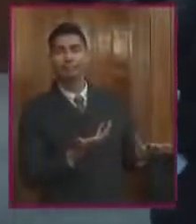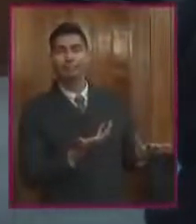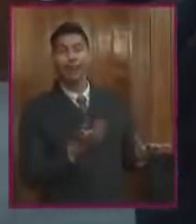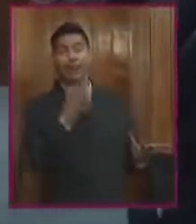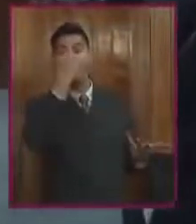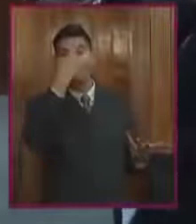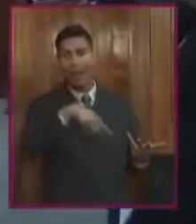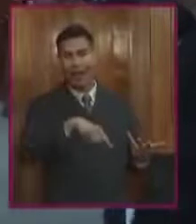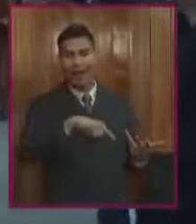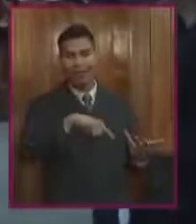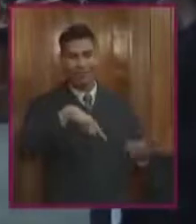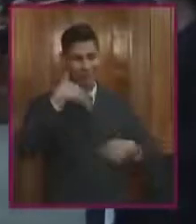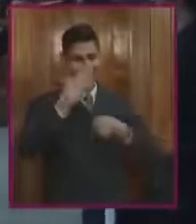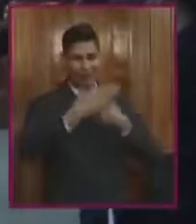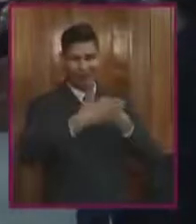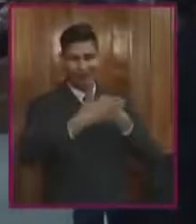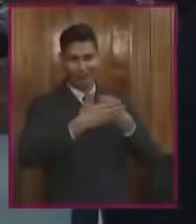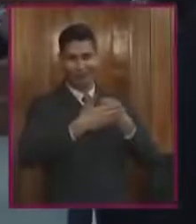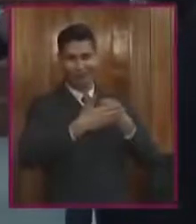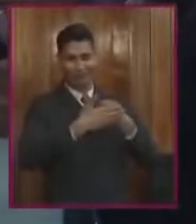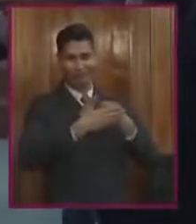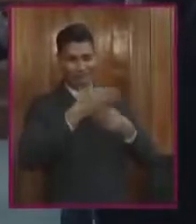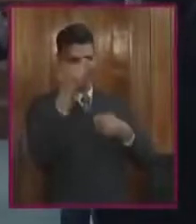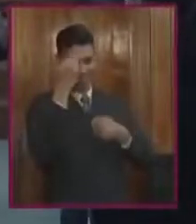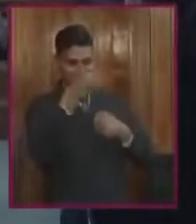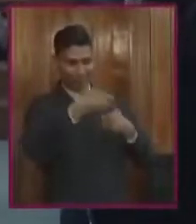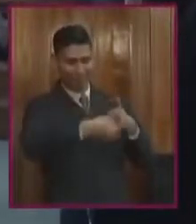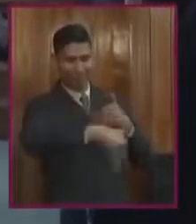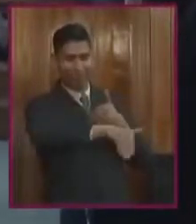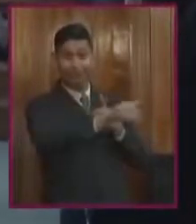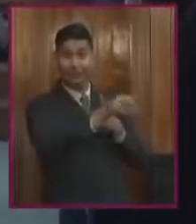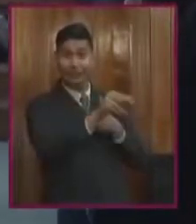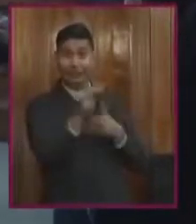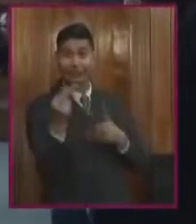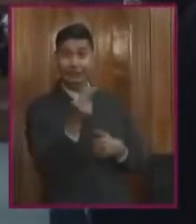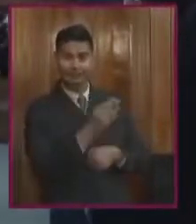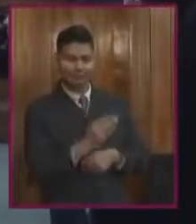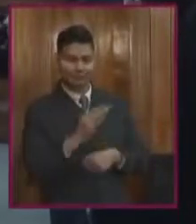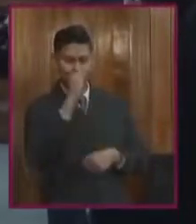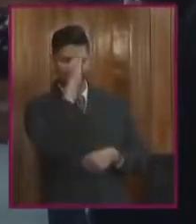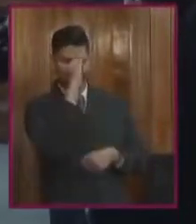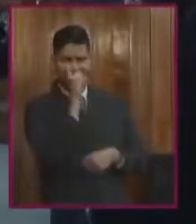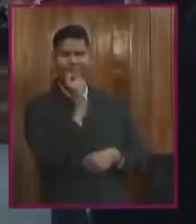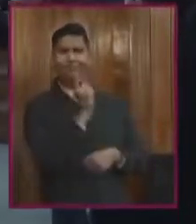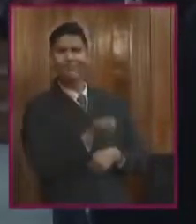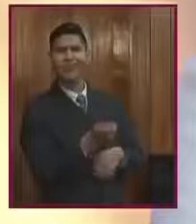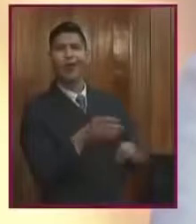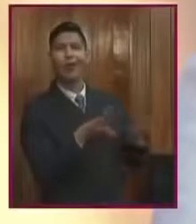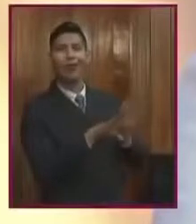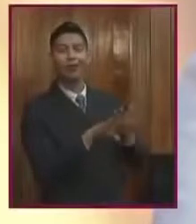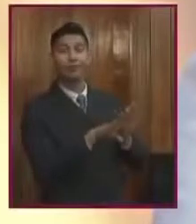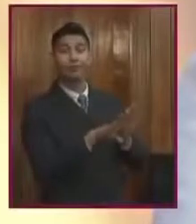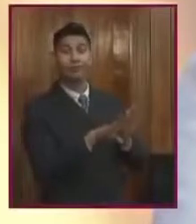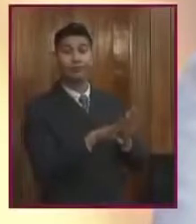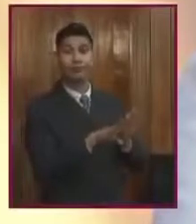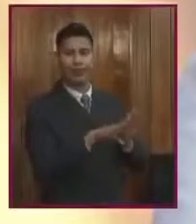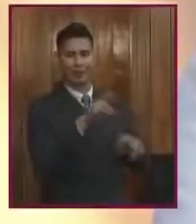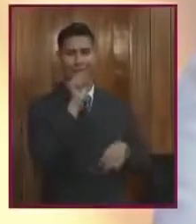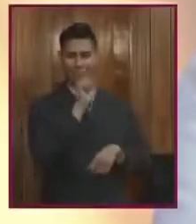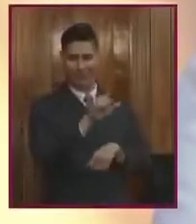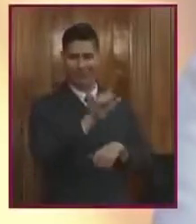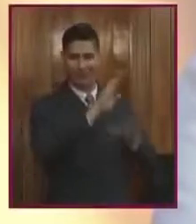siglo XX. Hoy, en este momento, también es un movimiento que en algunos países se